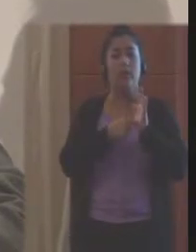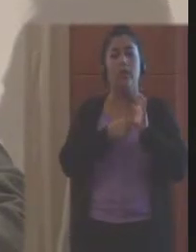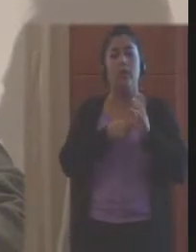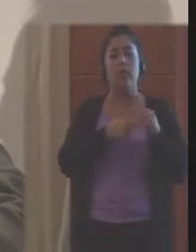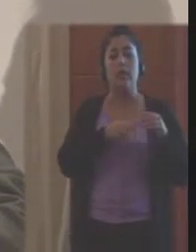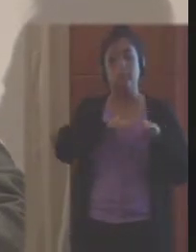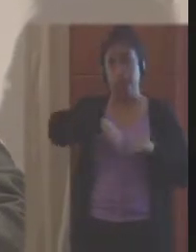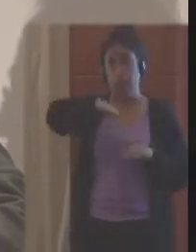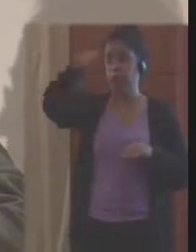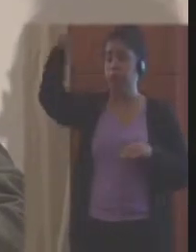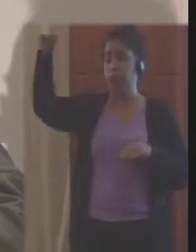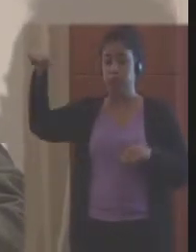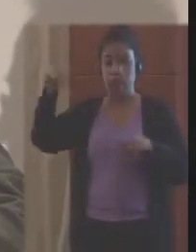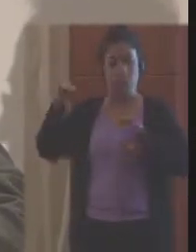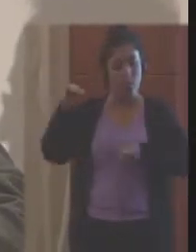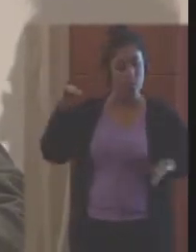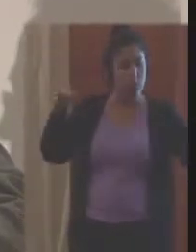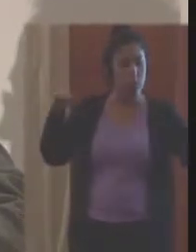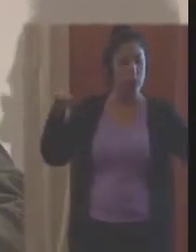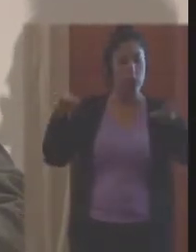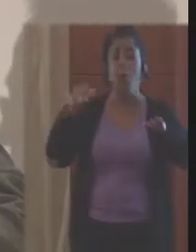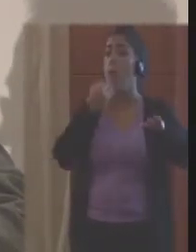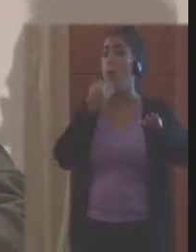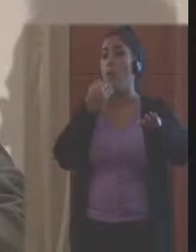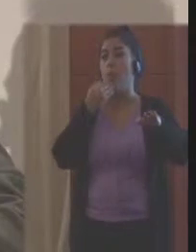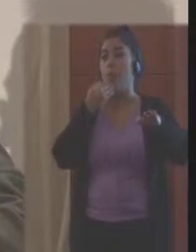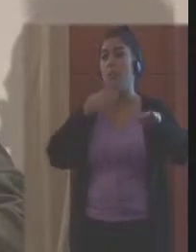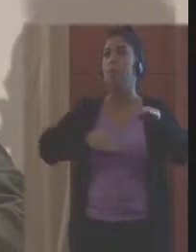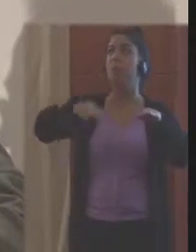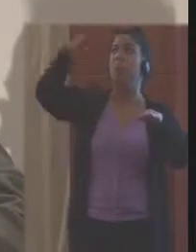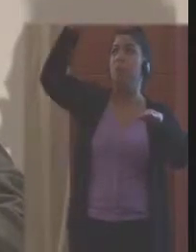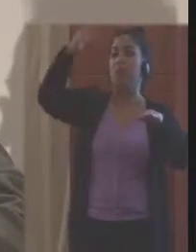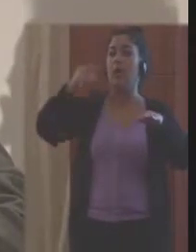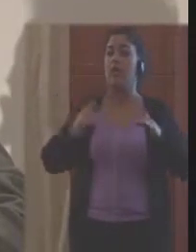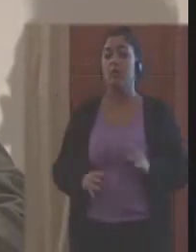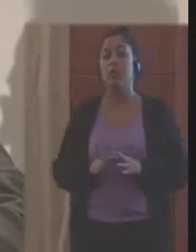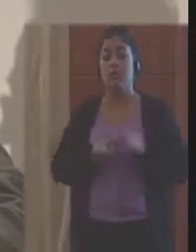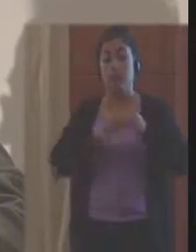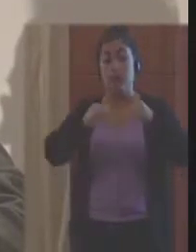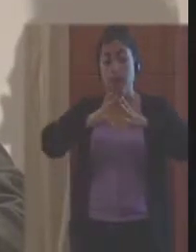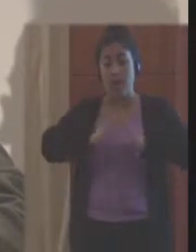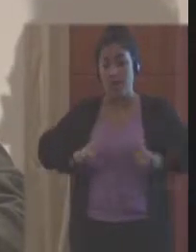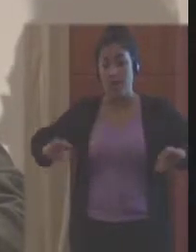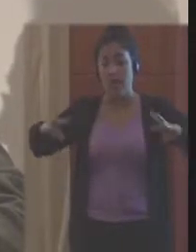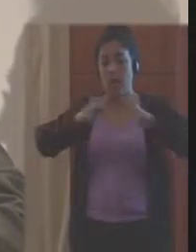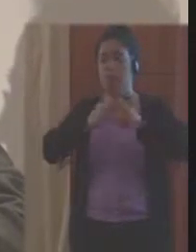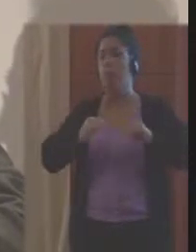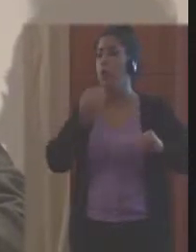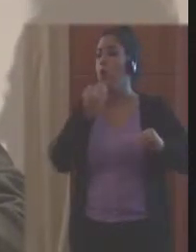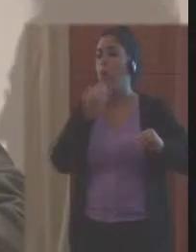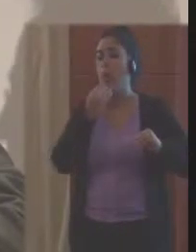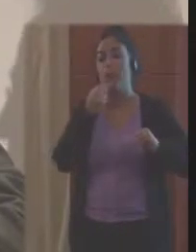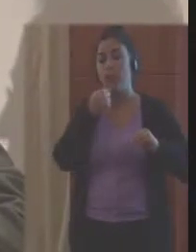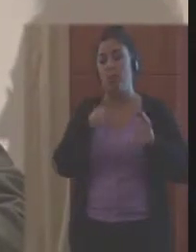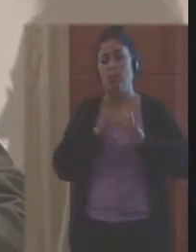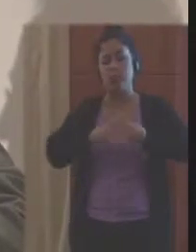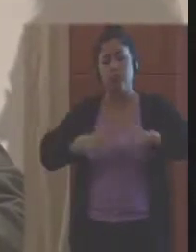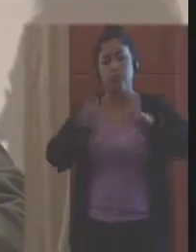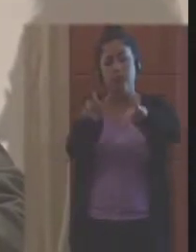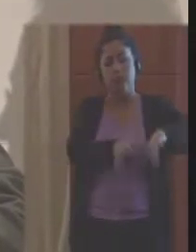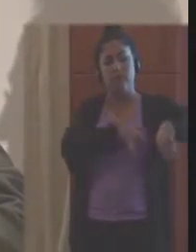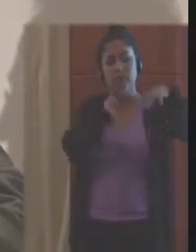laderas, y a qué altura, qué tierra va a ser destinada para propósitos agrícolas,